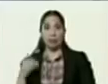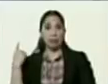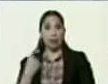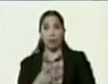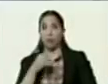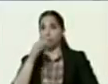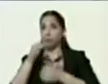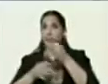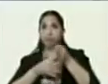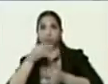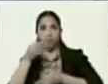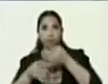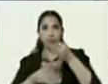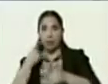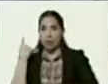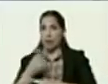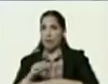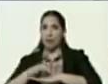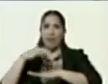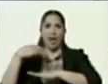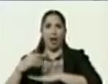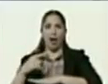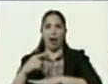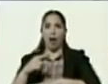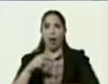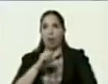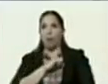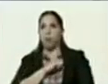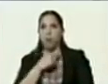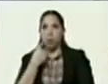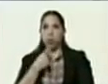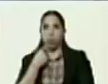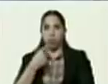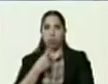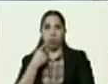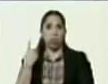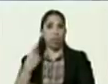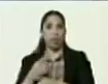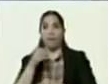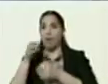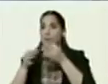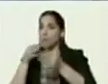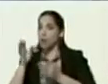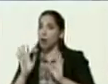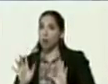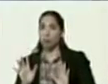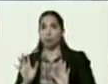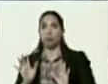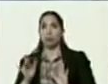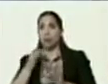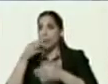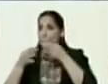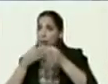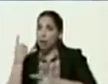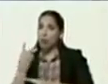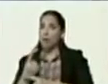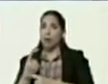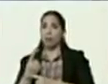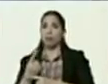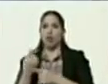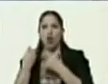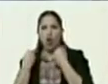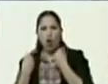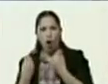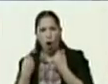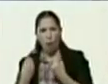tiene que dejar de balbucear Juan Guaidó y explicar explicar cómo se le